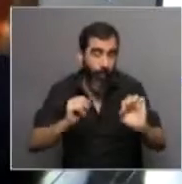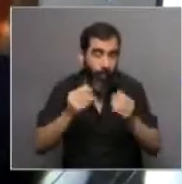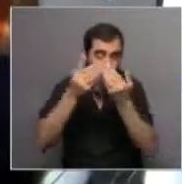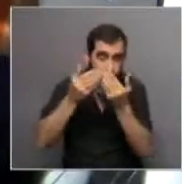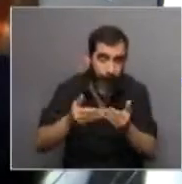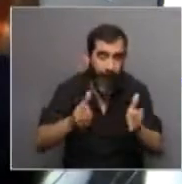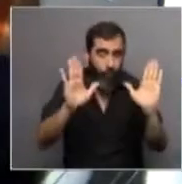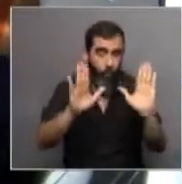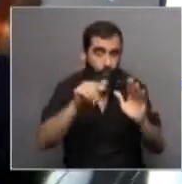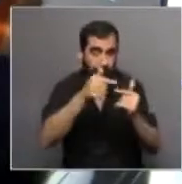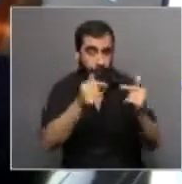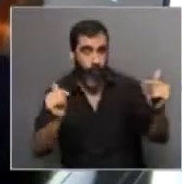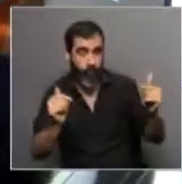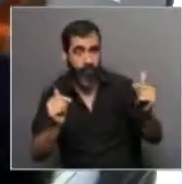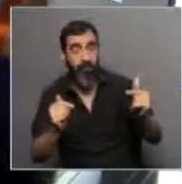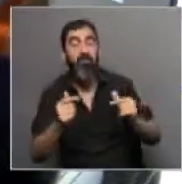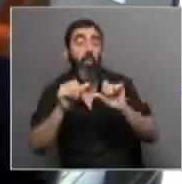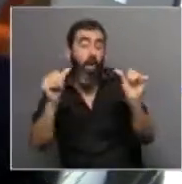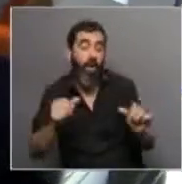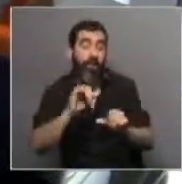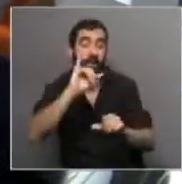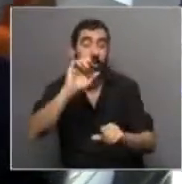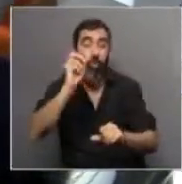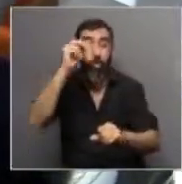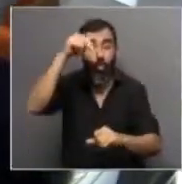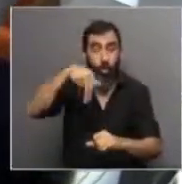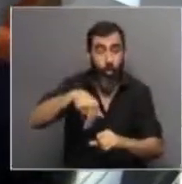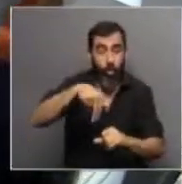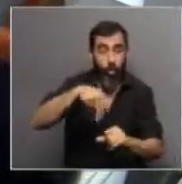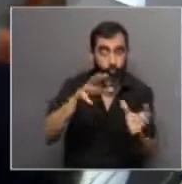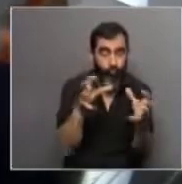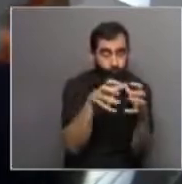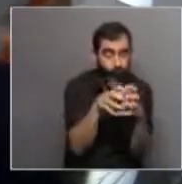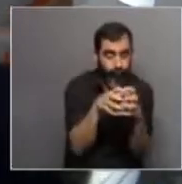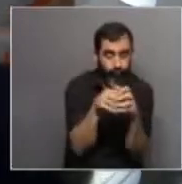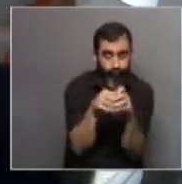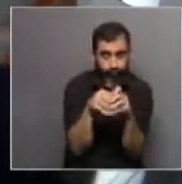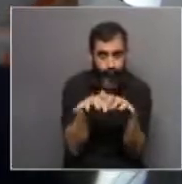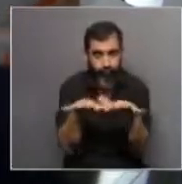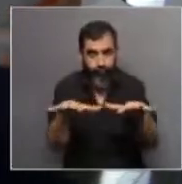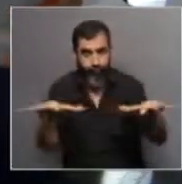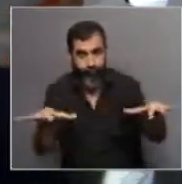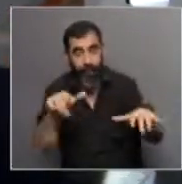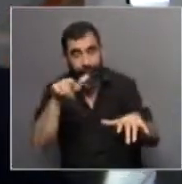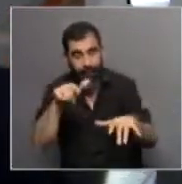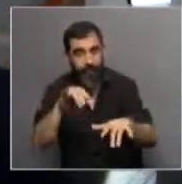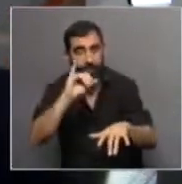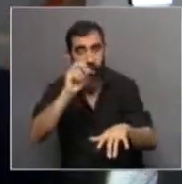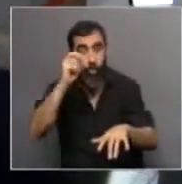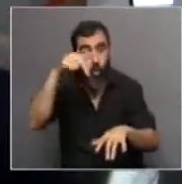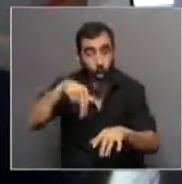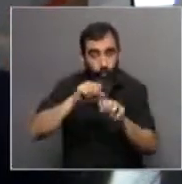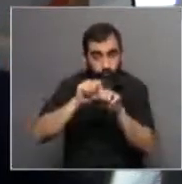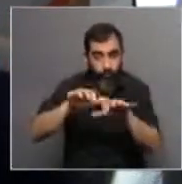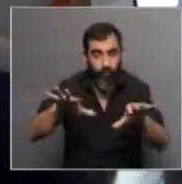apertura de esos canales y que hace que los iones vayan de donde están más concentrados a donde están menos concentrados. Ese flujo de iones lo